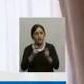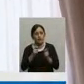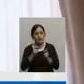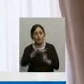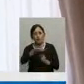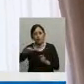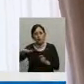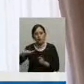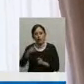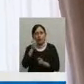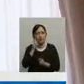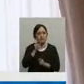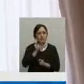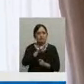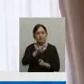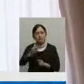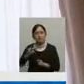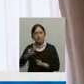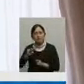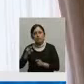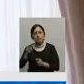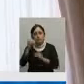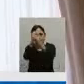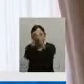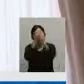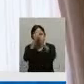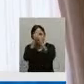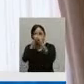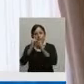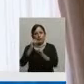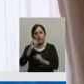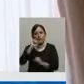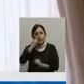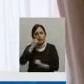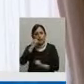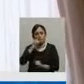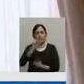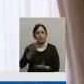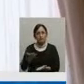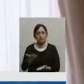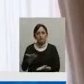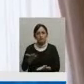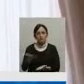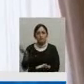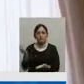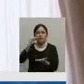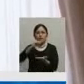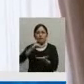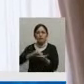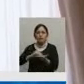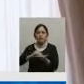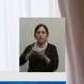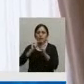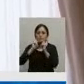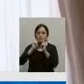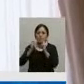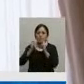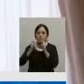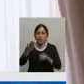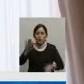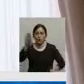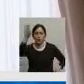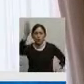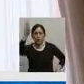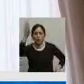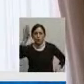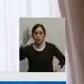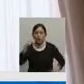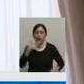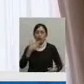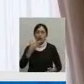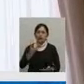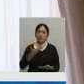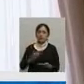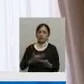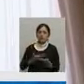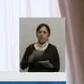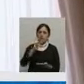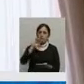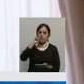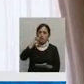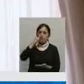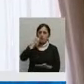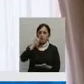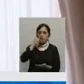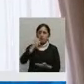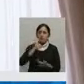también tuve la oportunidad de visitar un poco la quebrada de Humahuaca, muy impresionante.